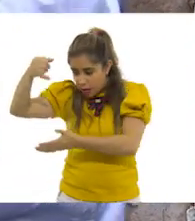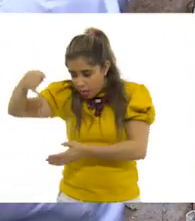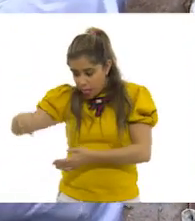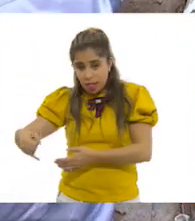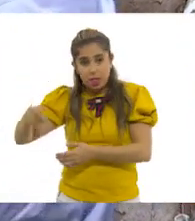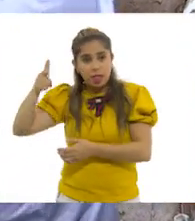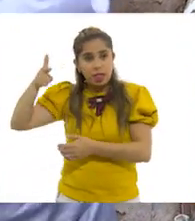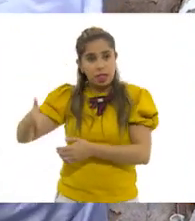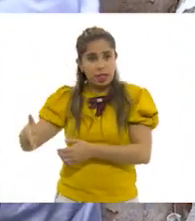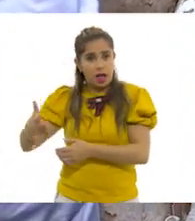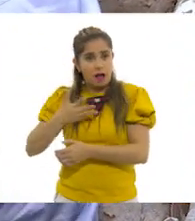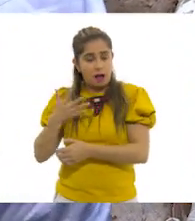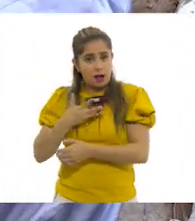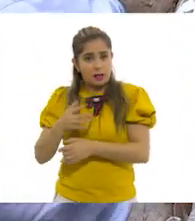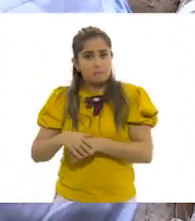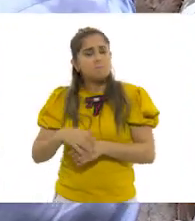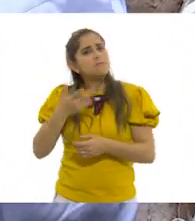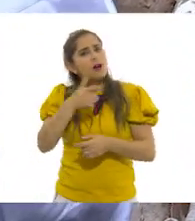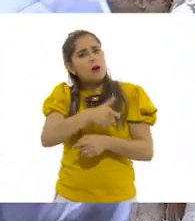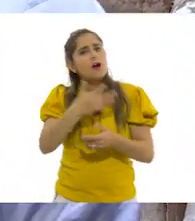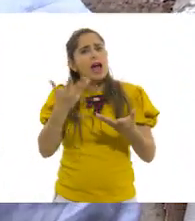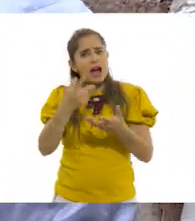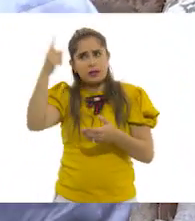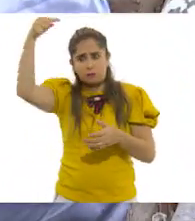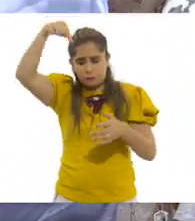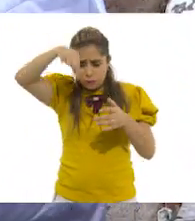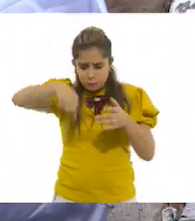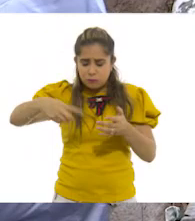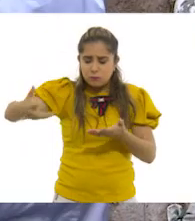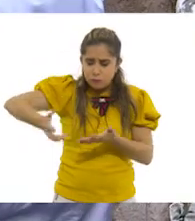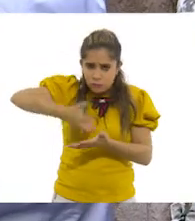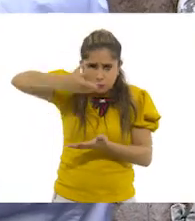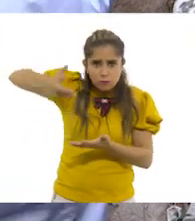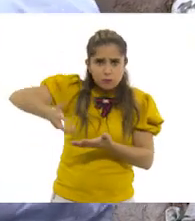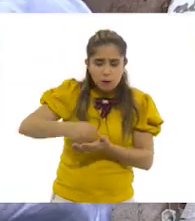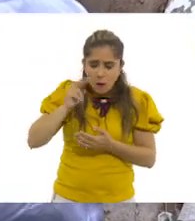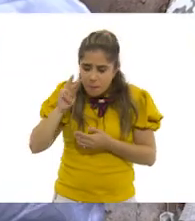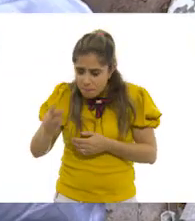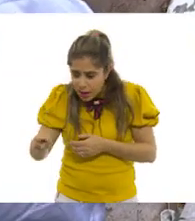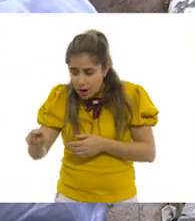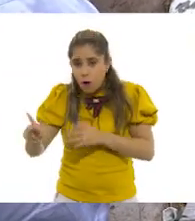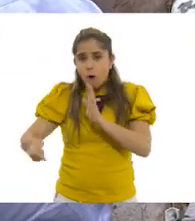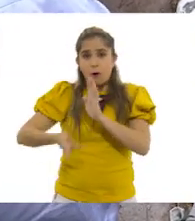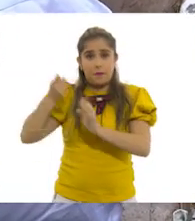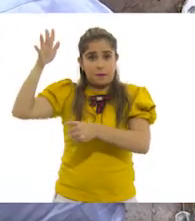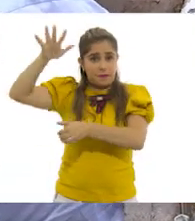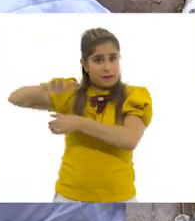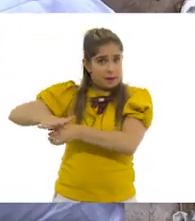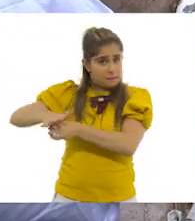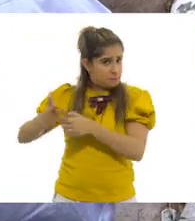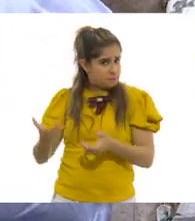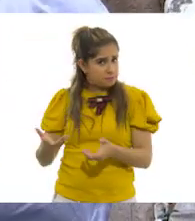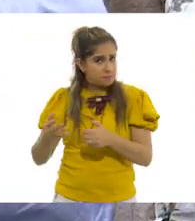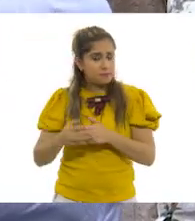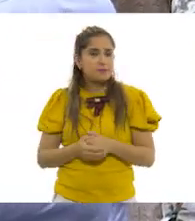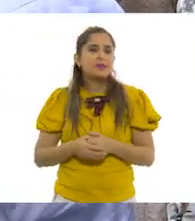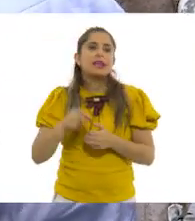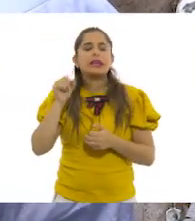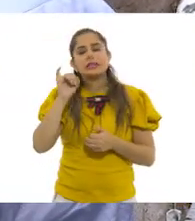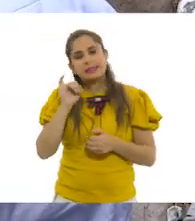hacen? Ahora sí que entran, excavan, lo ven y vuelven a tapar. Sí, es